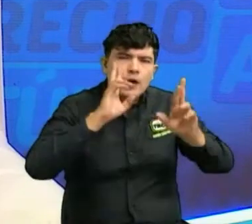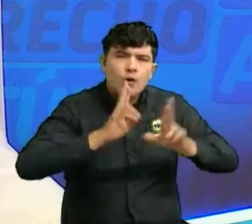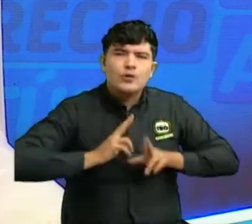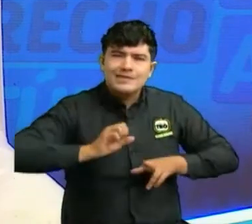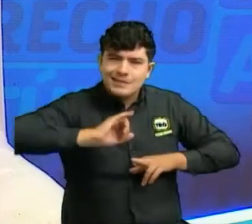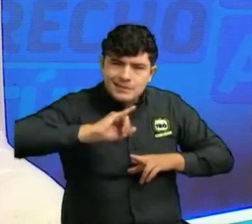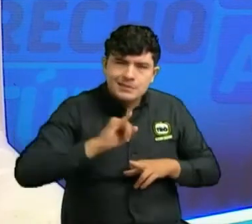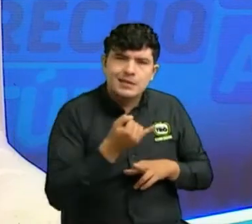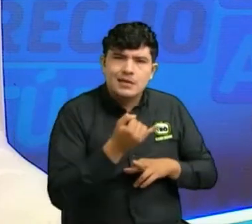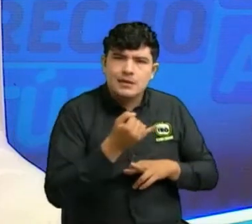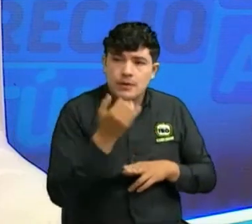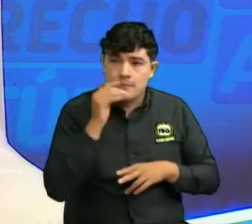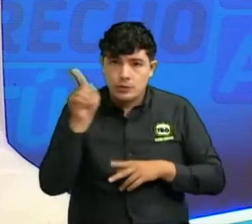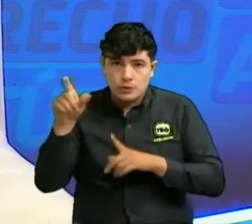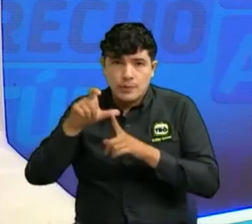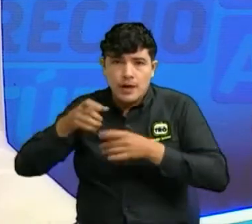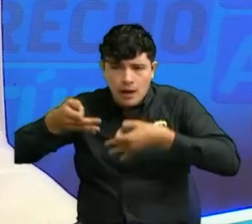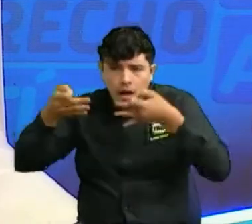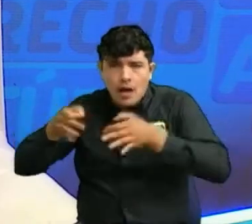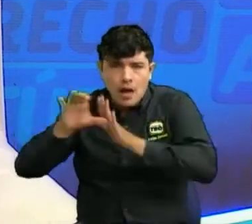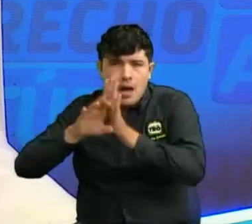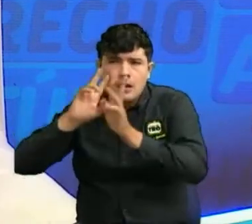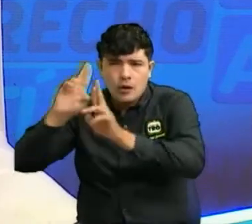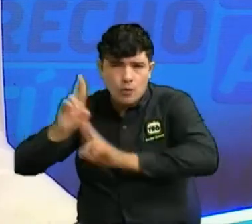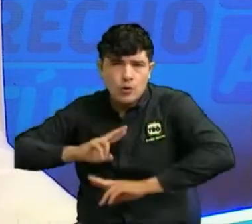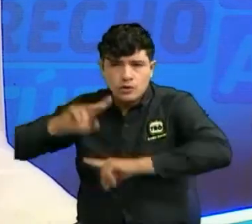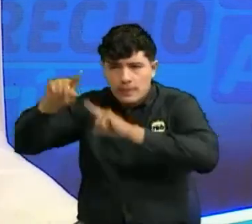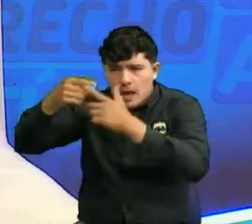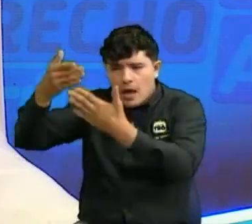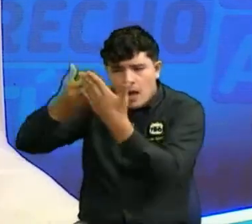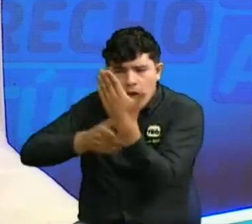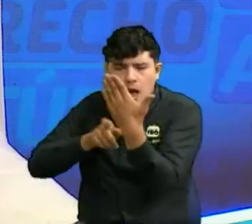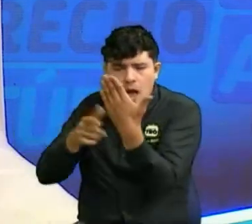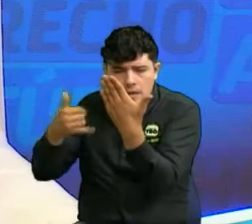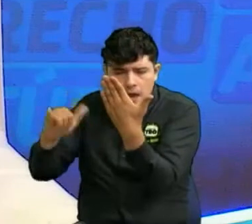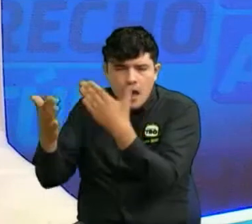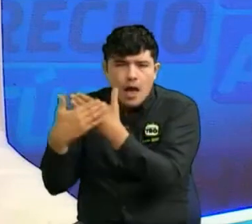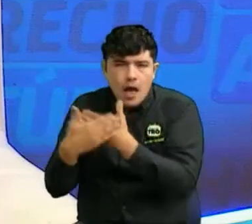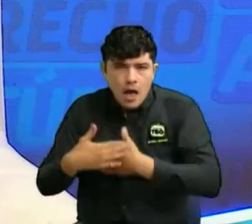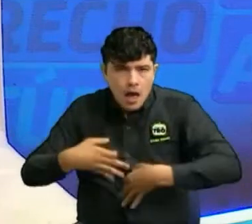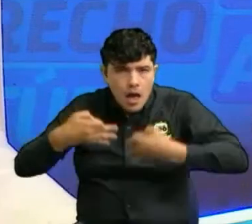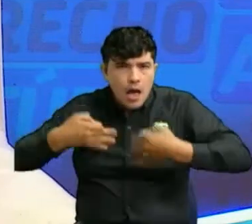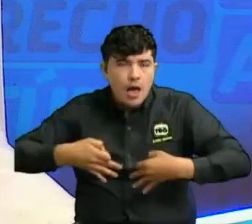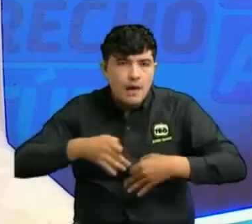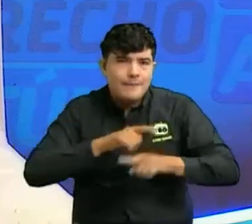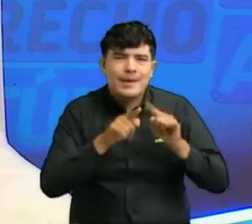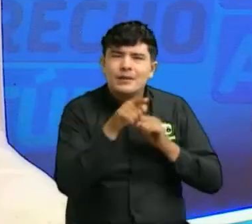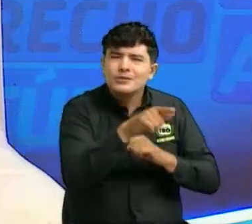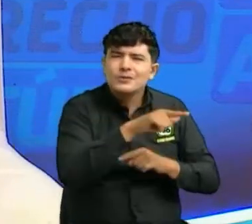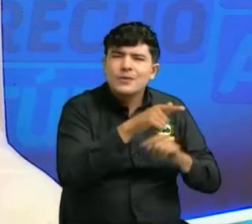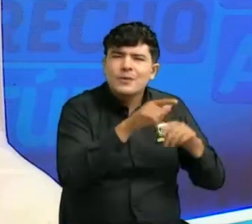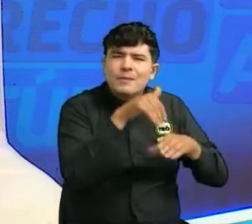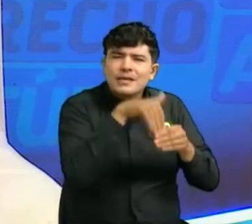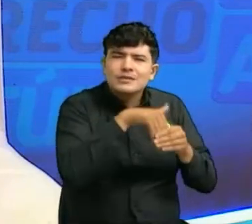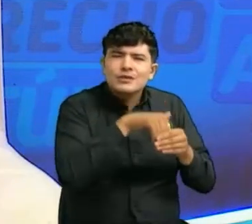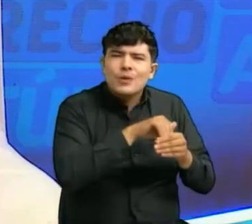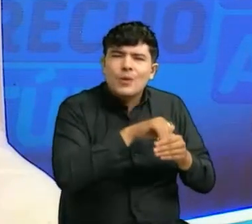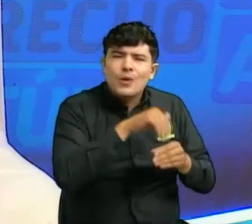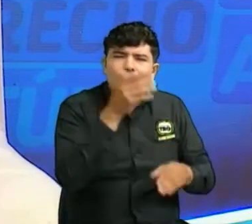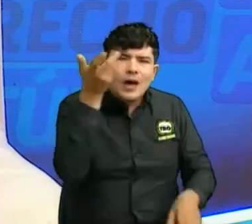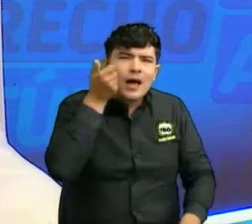caso de Convenciones, que es oficial, una resolución por medio de la cual se pensiona al señor tal y sí, tal, sí, señor, certificado consejo de la señora tal, pensión de